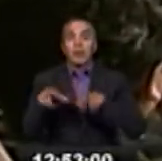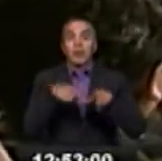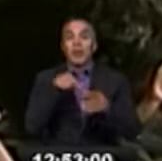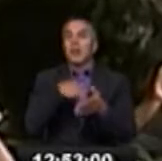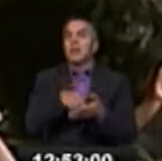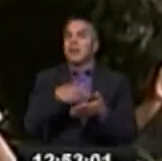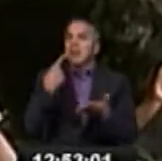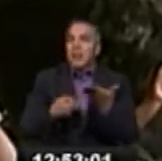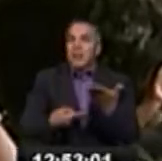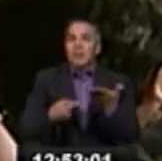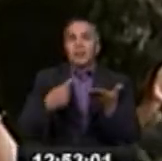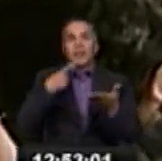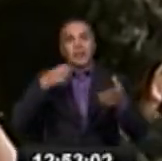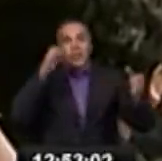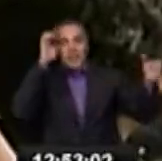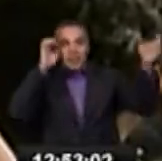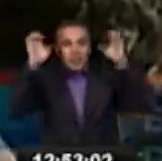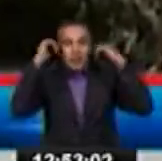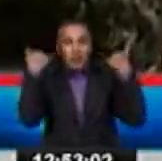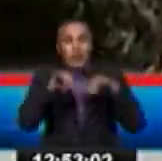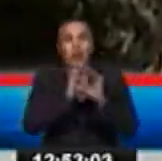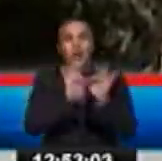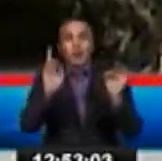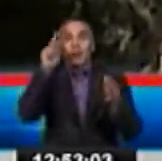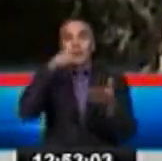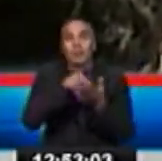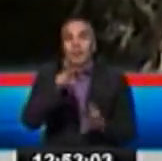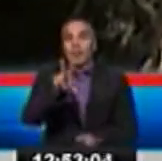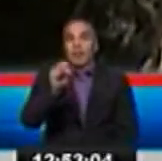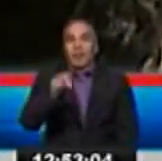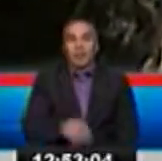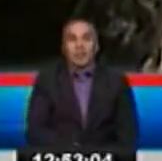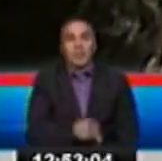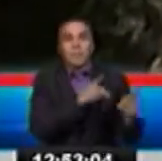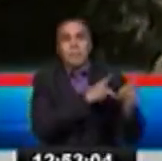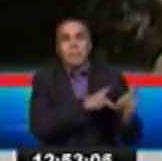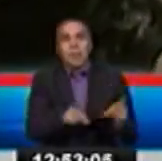parte de la estrategia Juego Limpio 2030, un plan